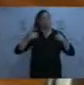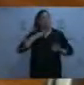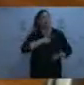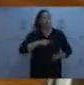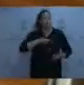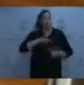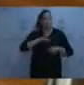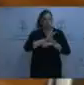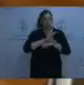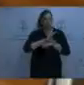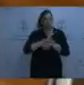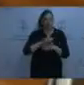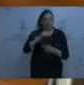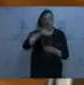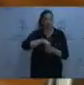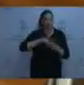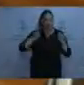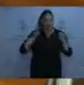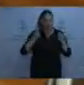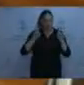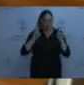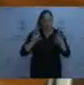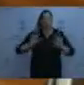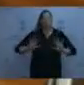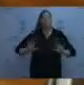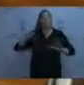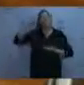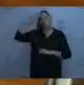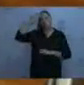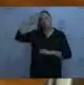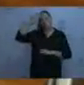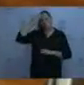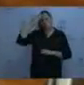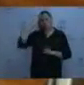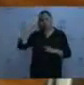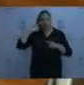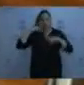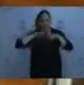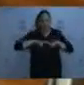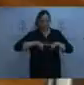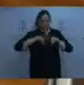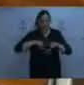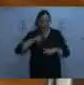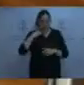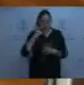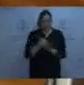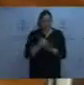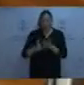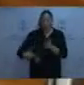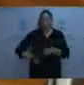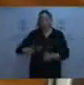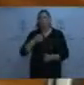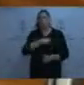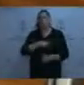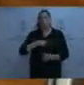Consejería de Educación, si bien los tutores revisarán los cuadernos resueltos por el alumnado y también esa comisión central será